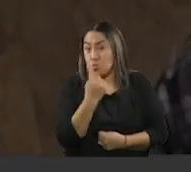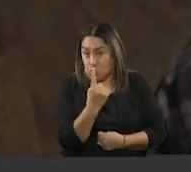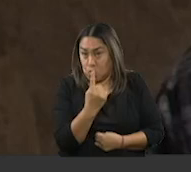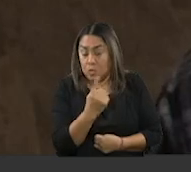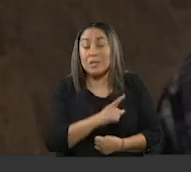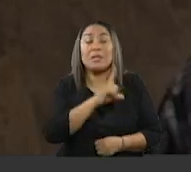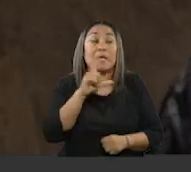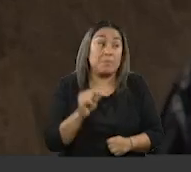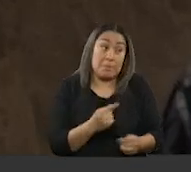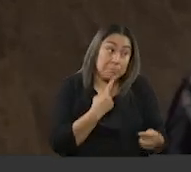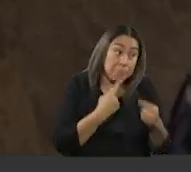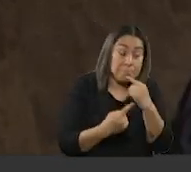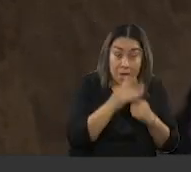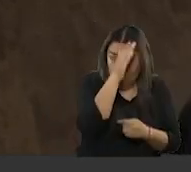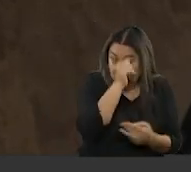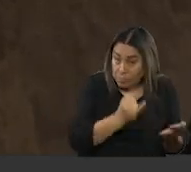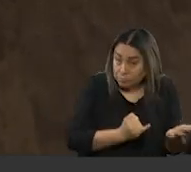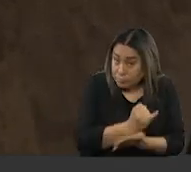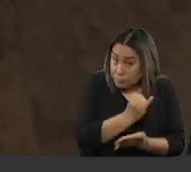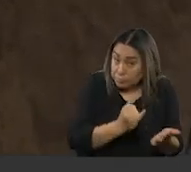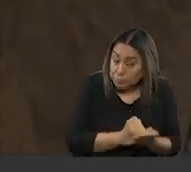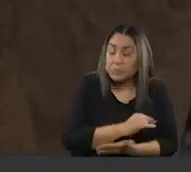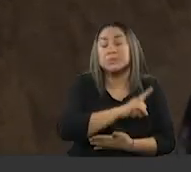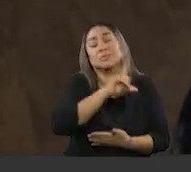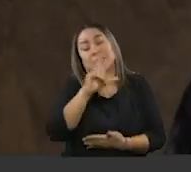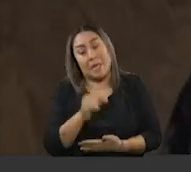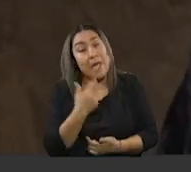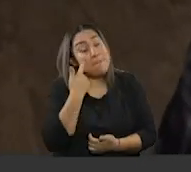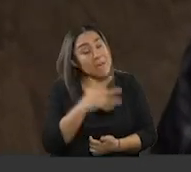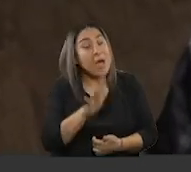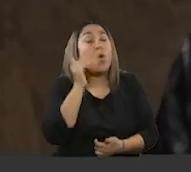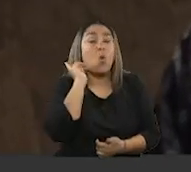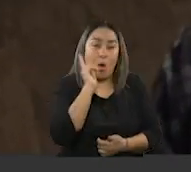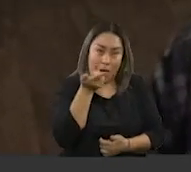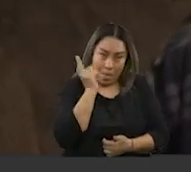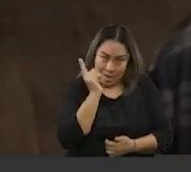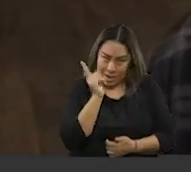partir de esa definición del grupo, pues buscaremos